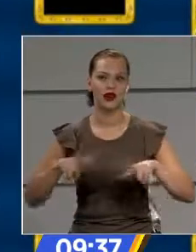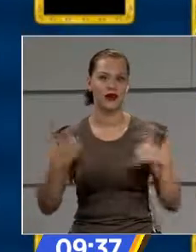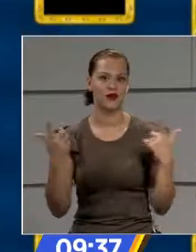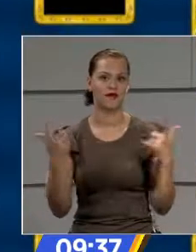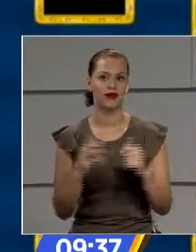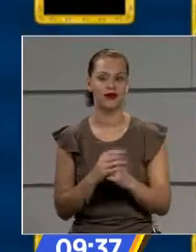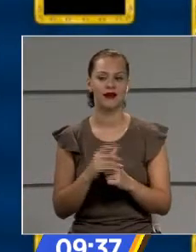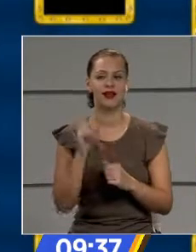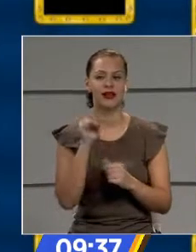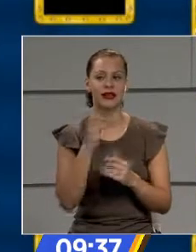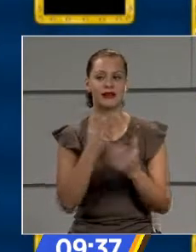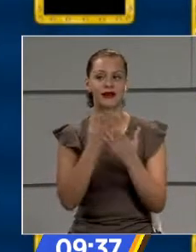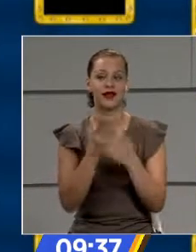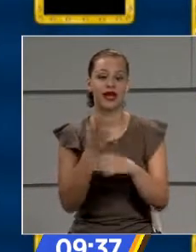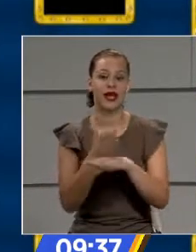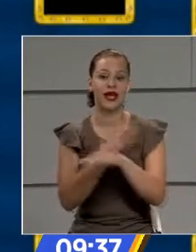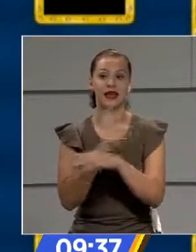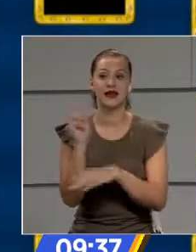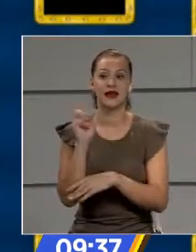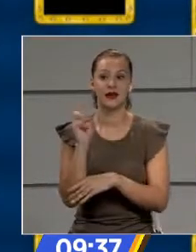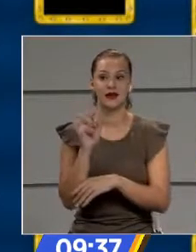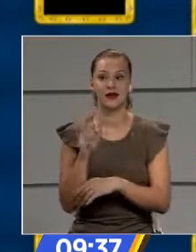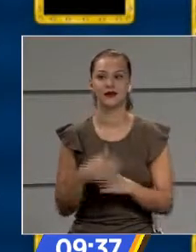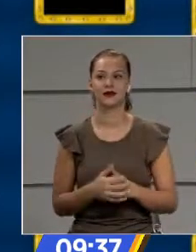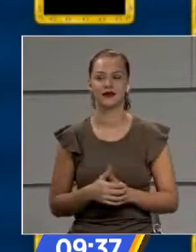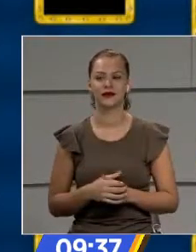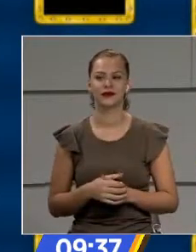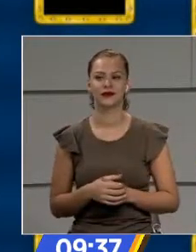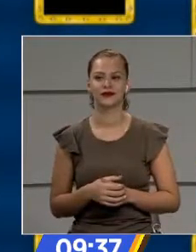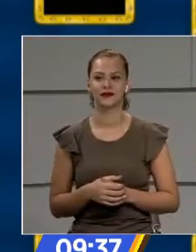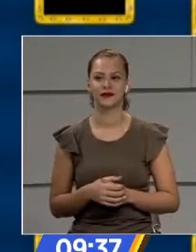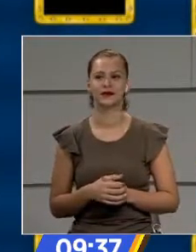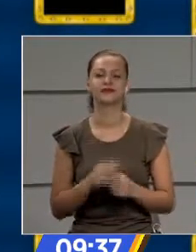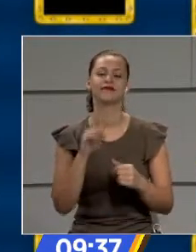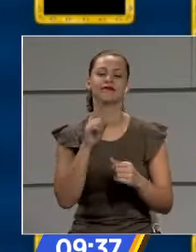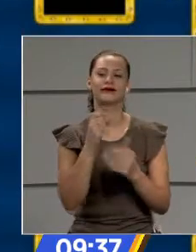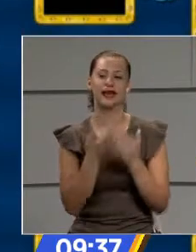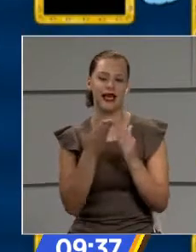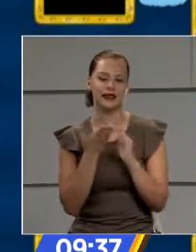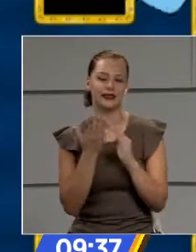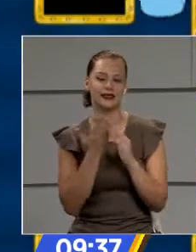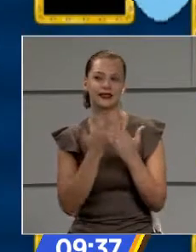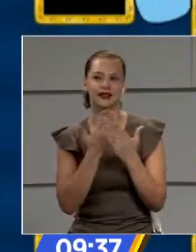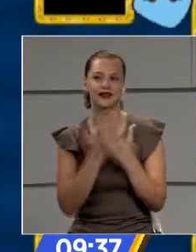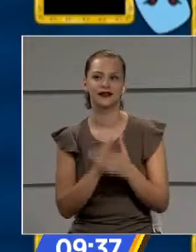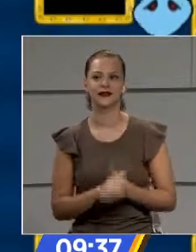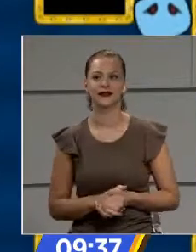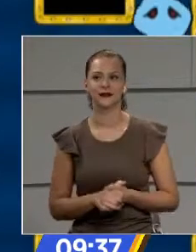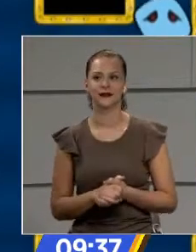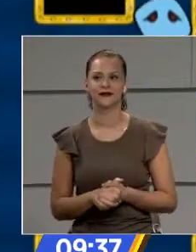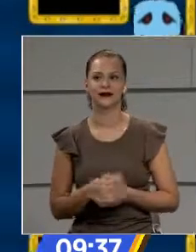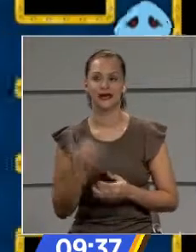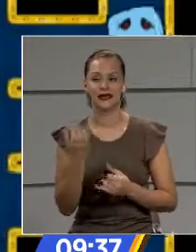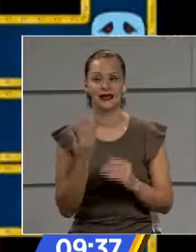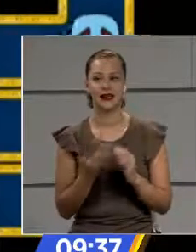Tiene que llegar antes que el virus. Tiene que llegar antes que el virus ese. Ya casi. Arriba, vamos. Aquí. Ya